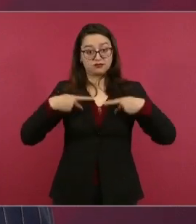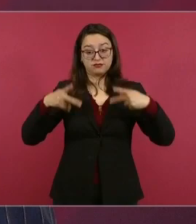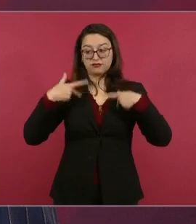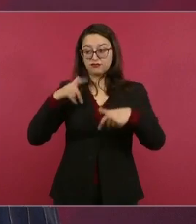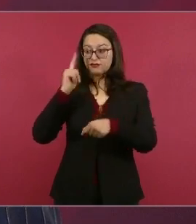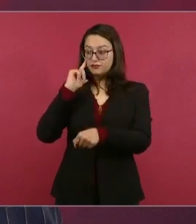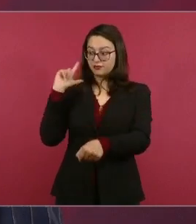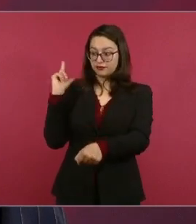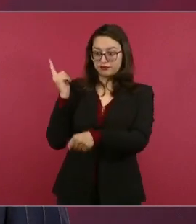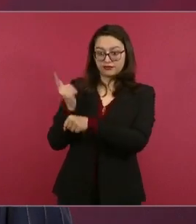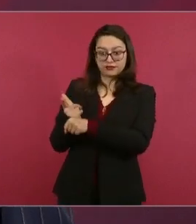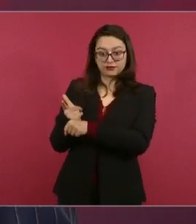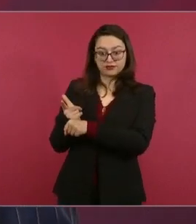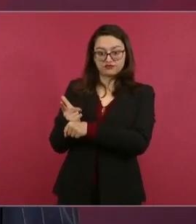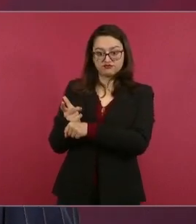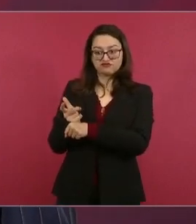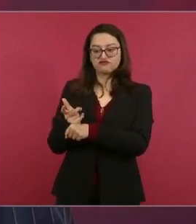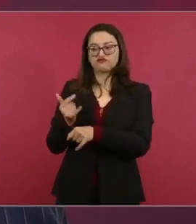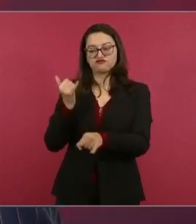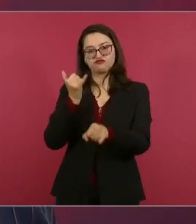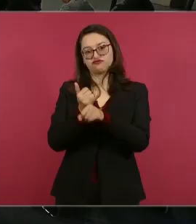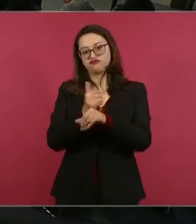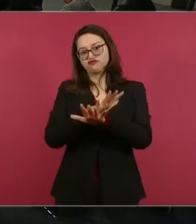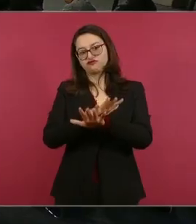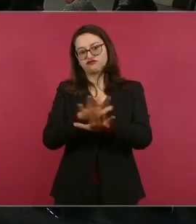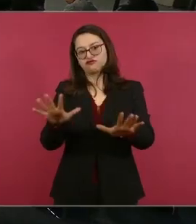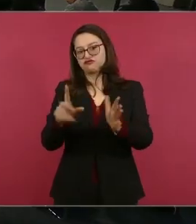y que se socialice la información,